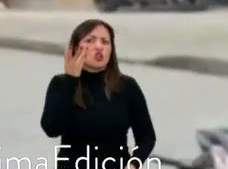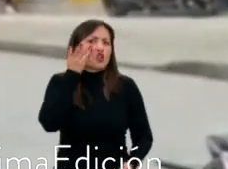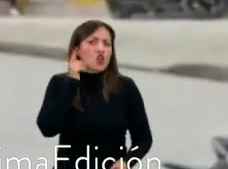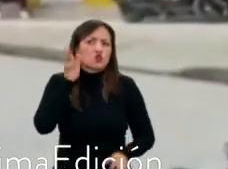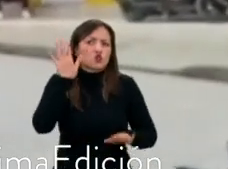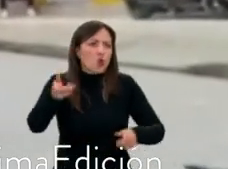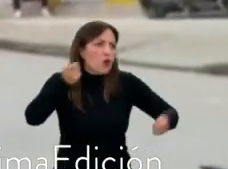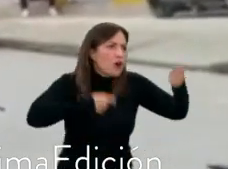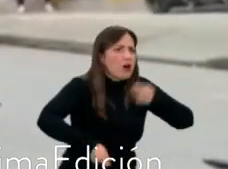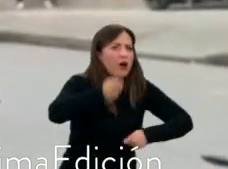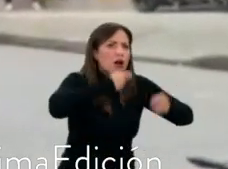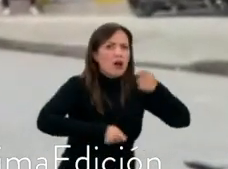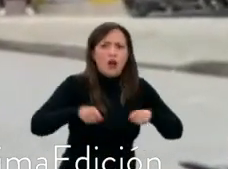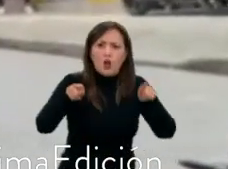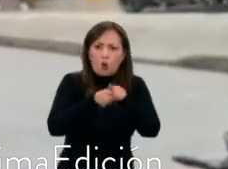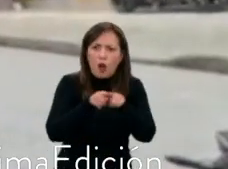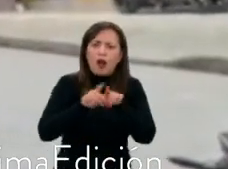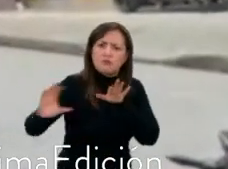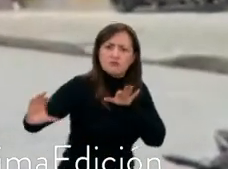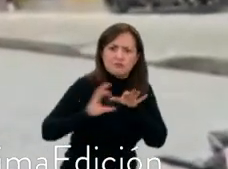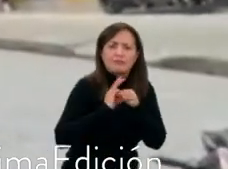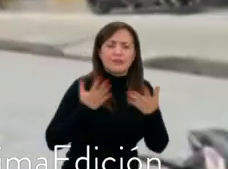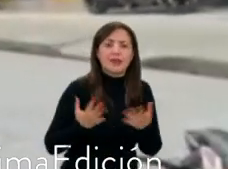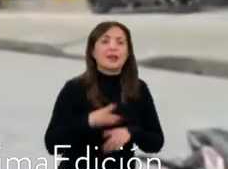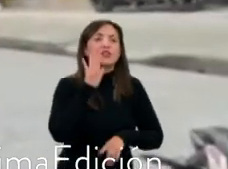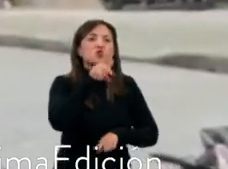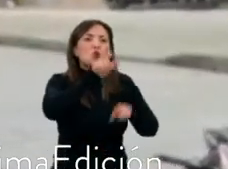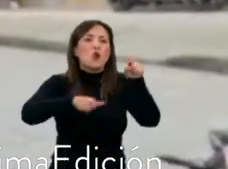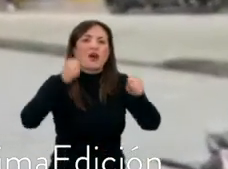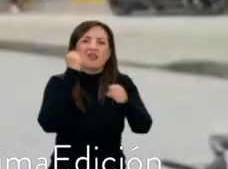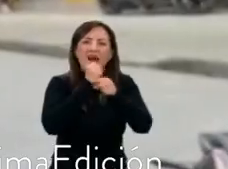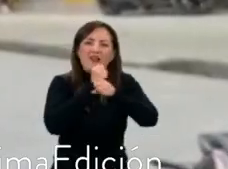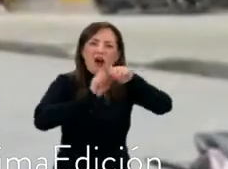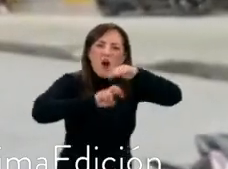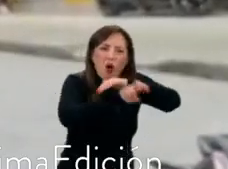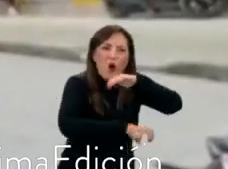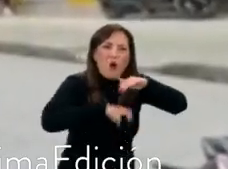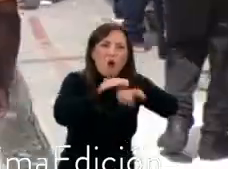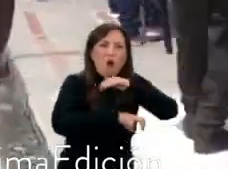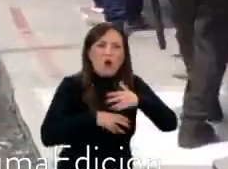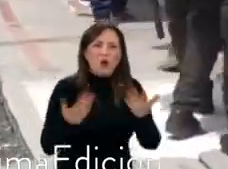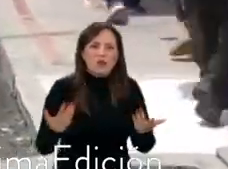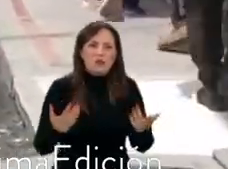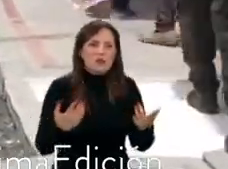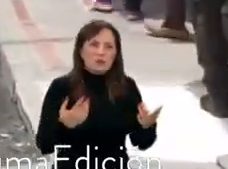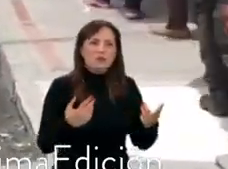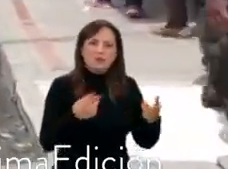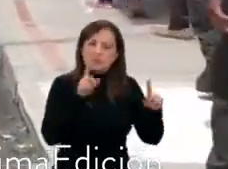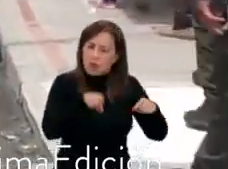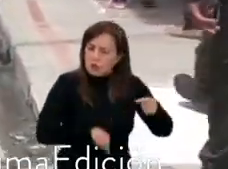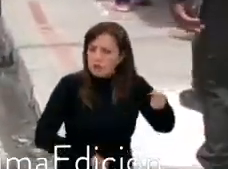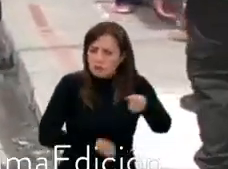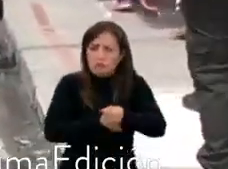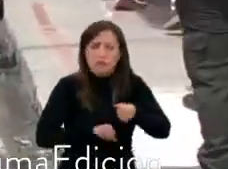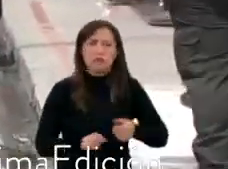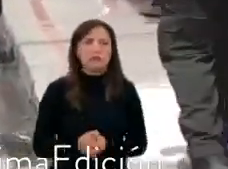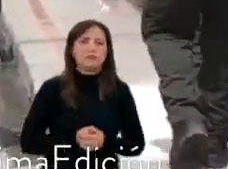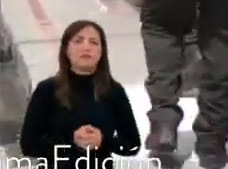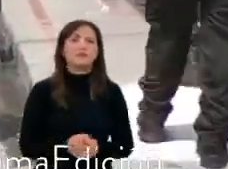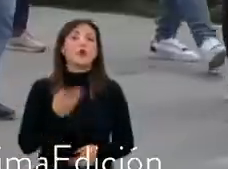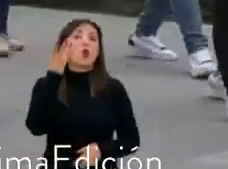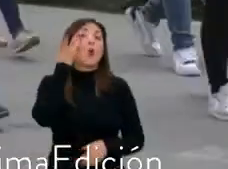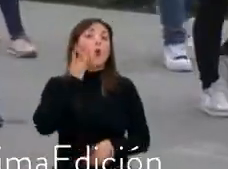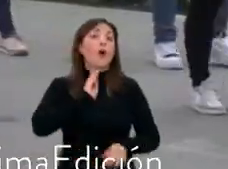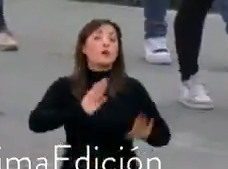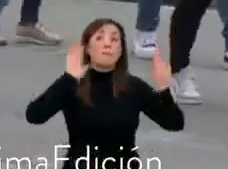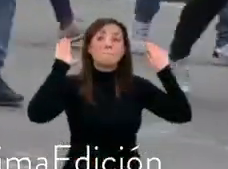economía. Al minero que llamamos informal también nuestro apoyo. En 4 días de paro